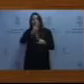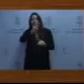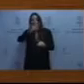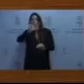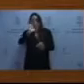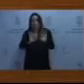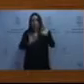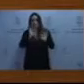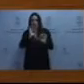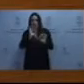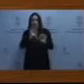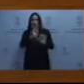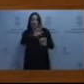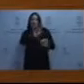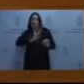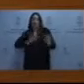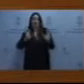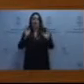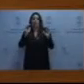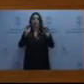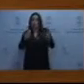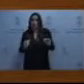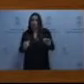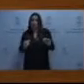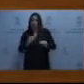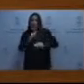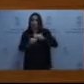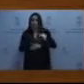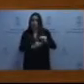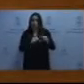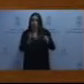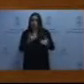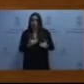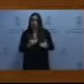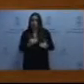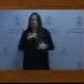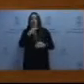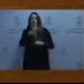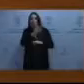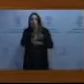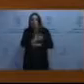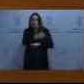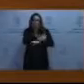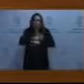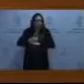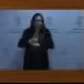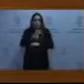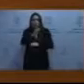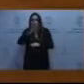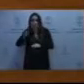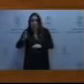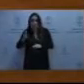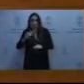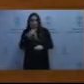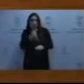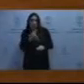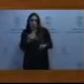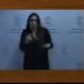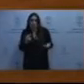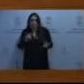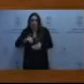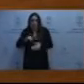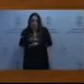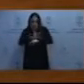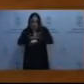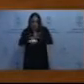interinidad, no hay nada hecho, y esto no lo dice ni el portavoz de Ciudadanos, ni el portavoz del Grupo Popular, ni ningún otro diputado. Esto lo ha dicho el propio consejero